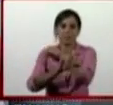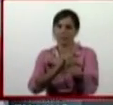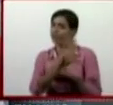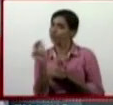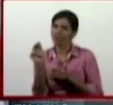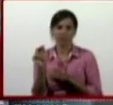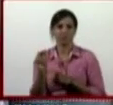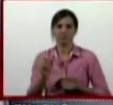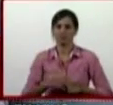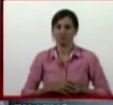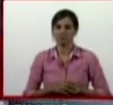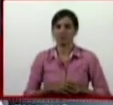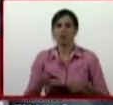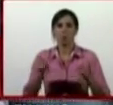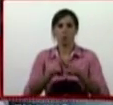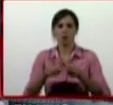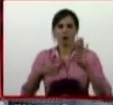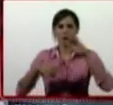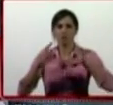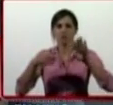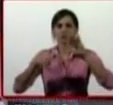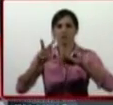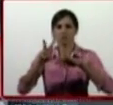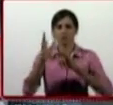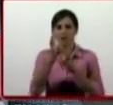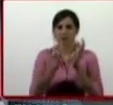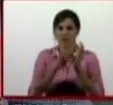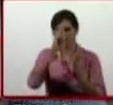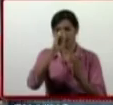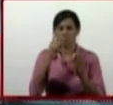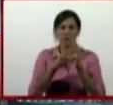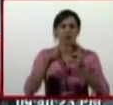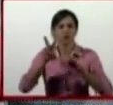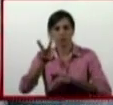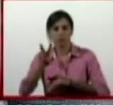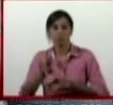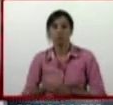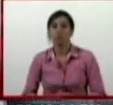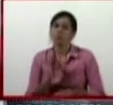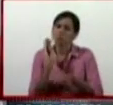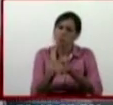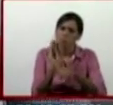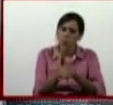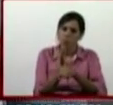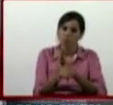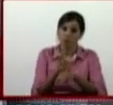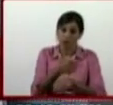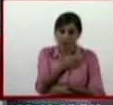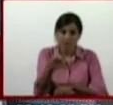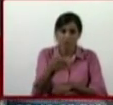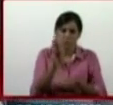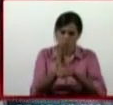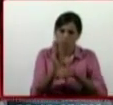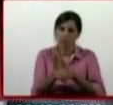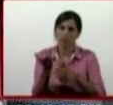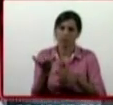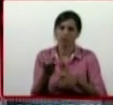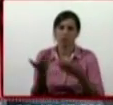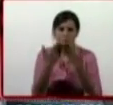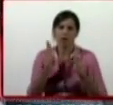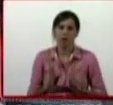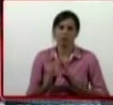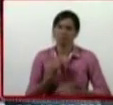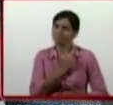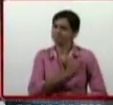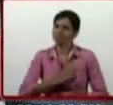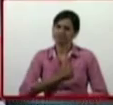como ellos hicieron el 11 y 12 de abril de aquel año 2002. Cuidarlos, nosotros los cuidamos. Y lamentamos mucho que